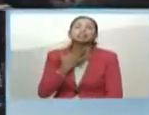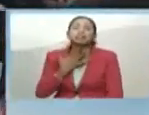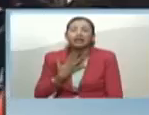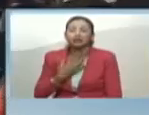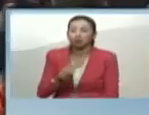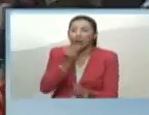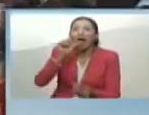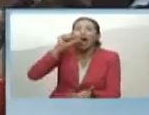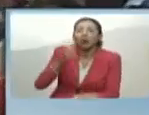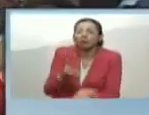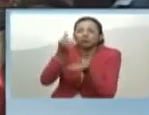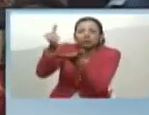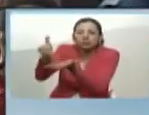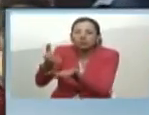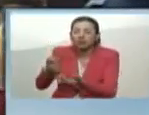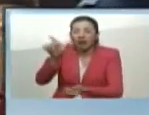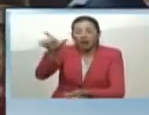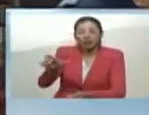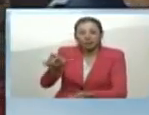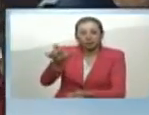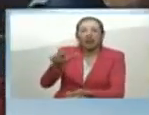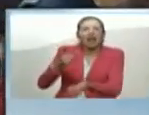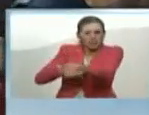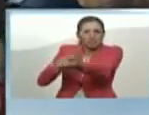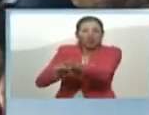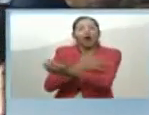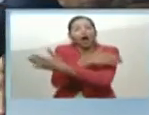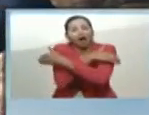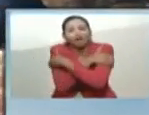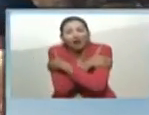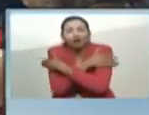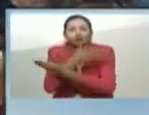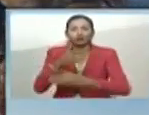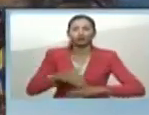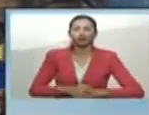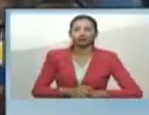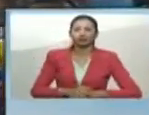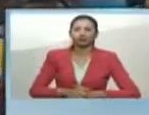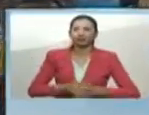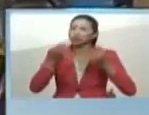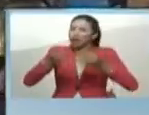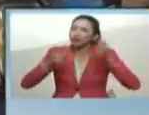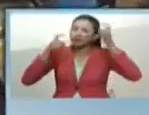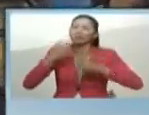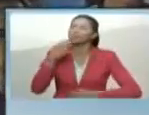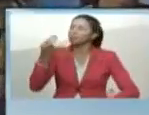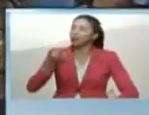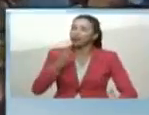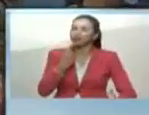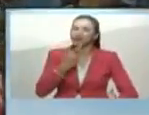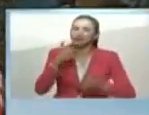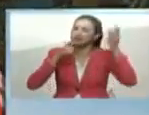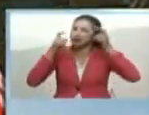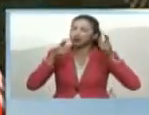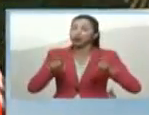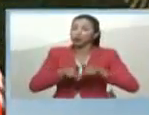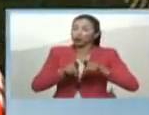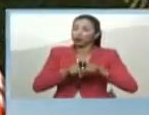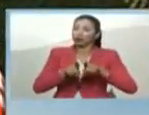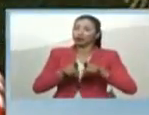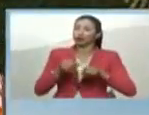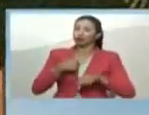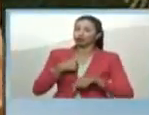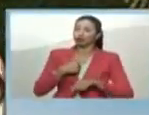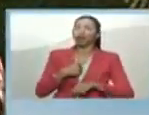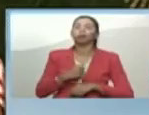abrazar al hermano a la hermana siempre con bante Chávez no los decía Ah por qu yo paso y